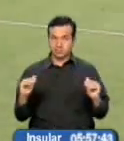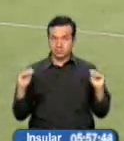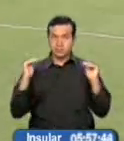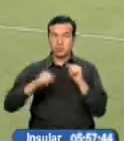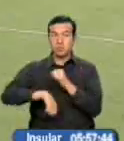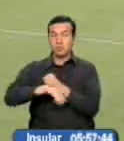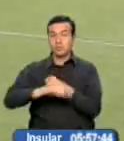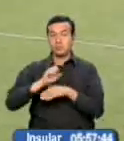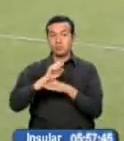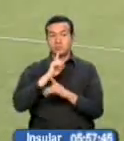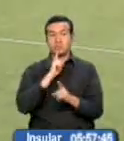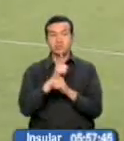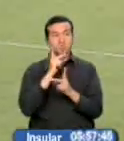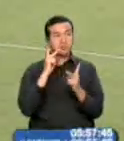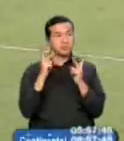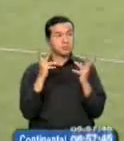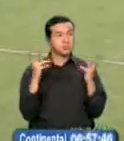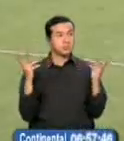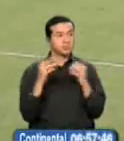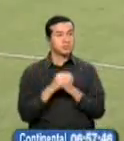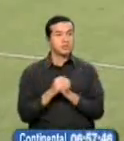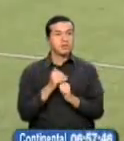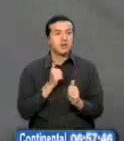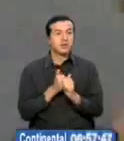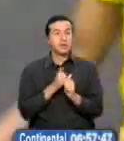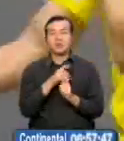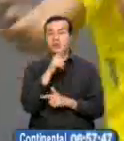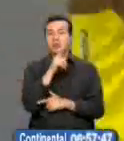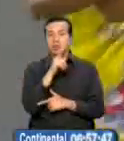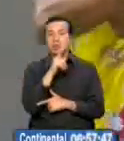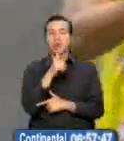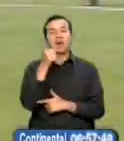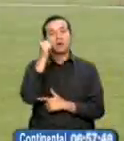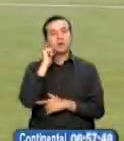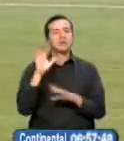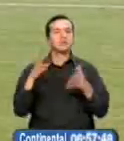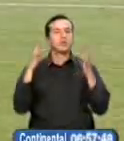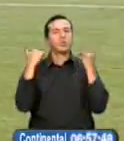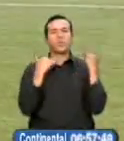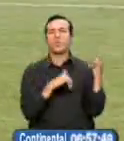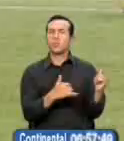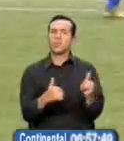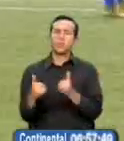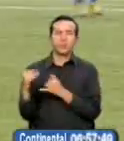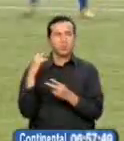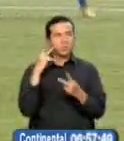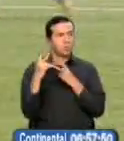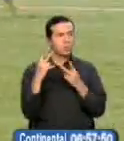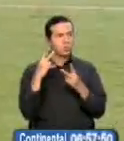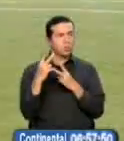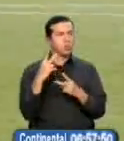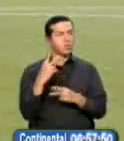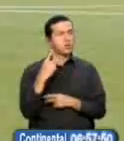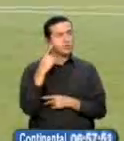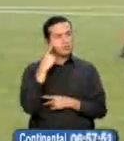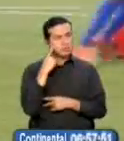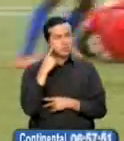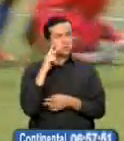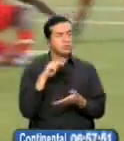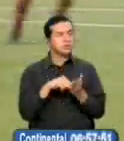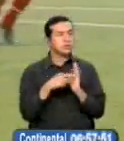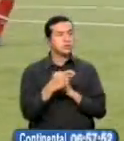fútbol ecuatoriano, y está ahí también muy, muy cerquita de lograrlo. Ayer, de hecho, celebraban los jugadores tras este gol de Edison Preciado y lo que